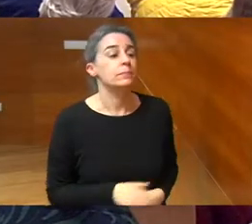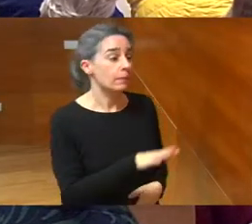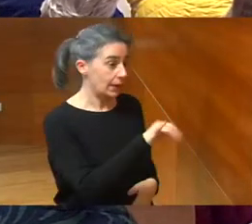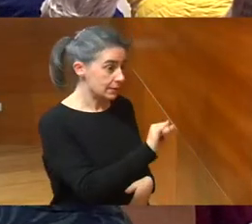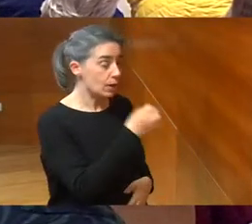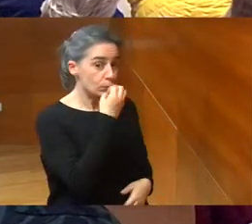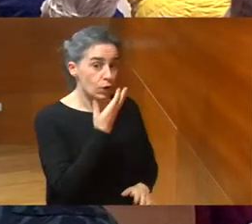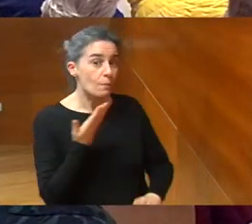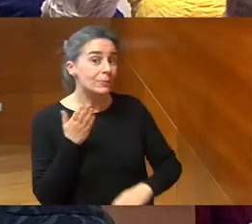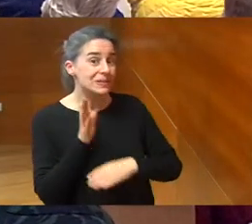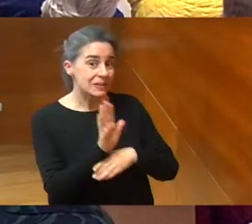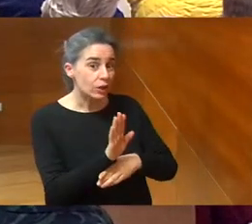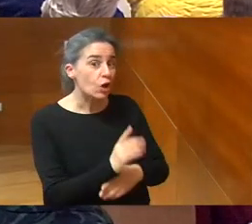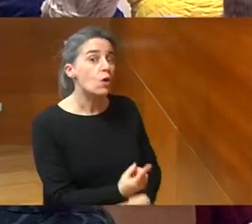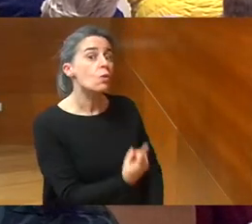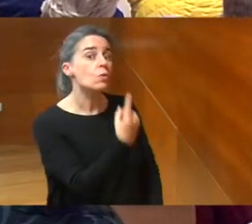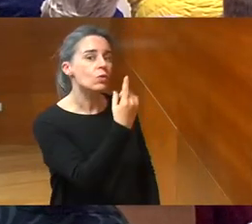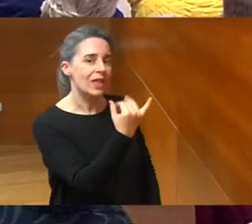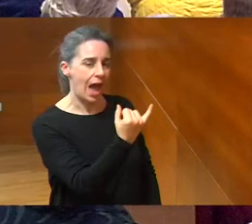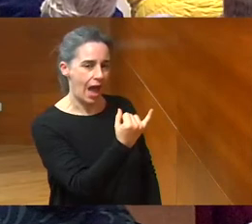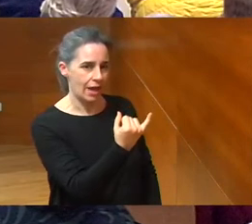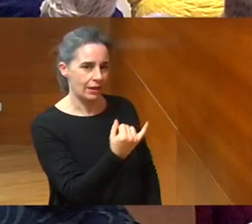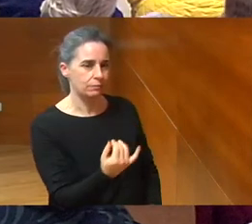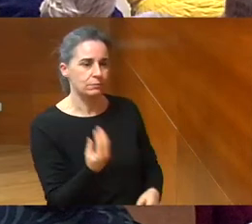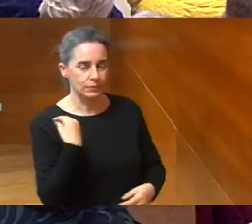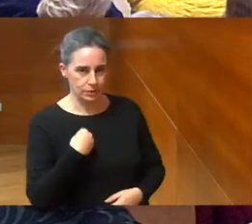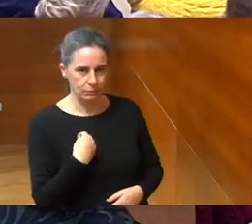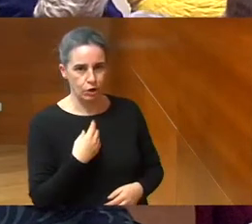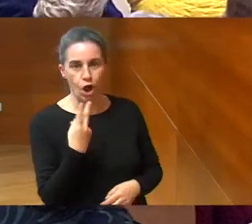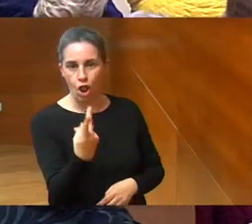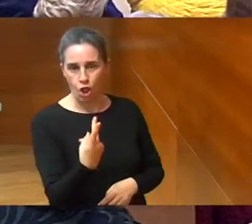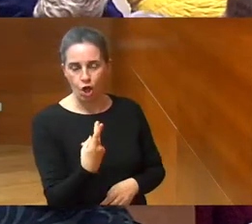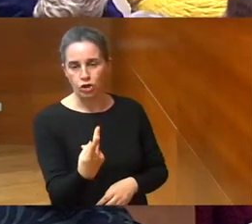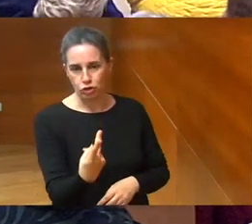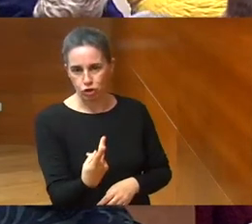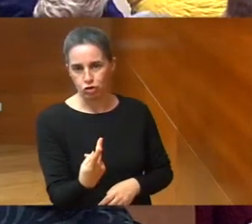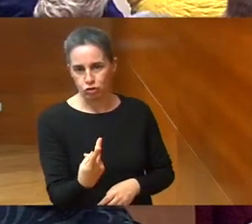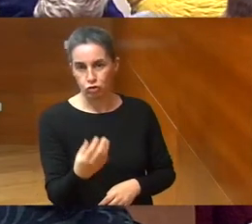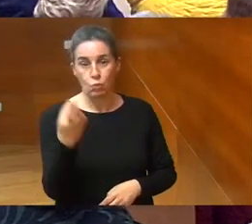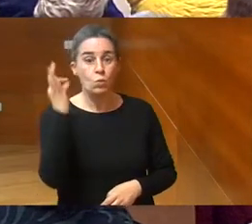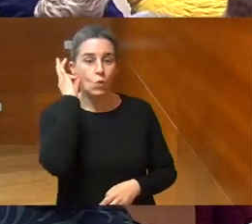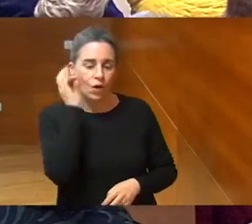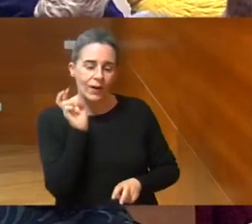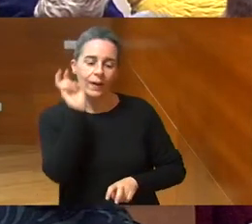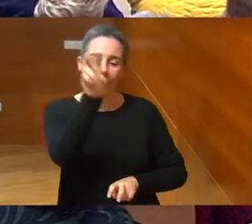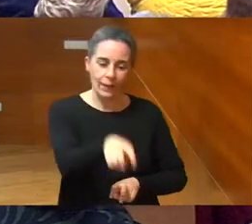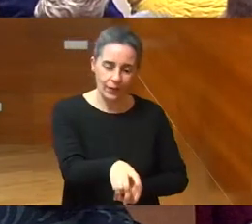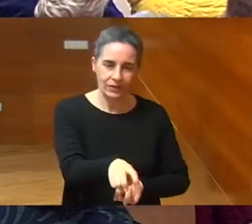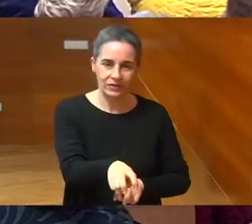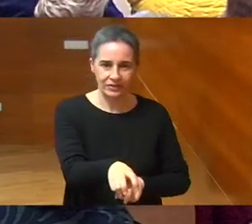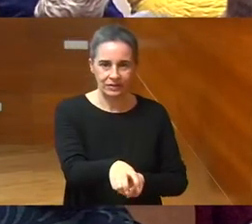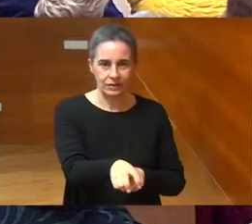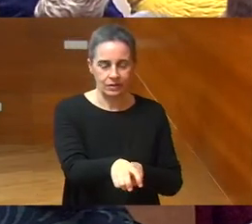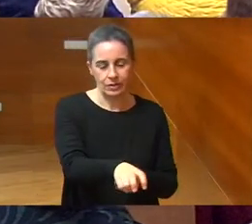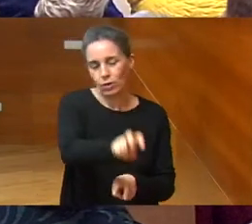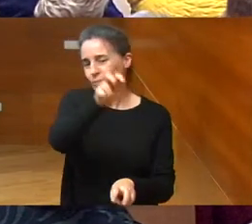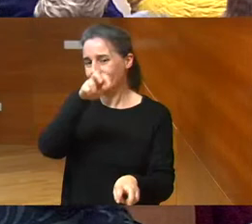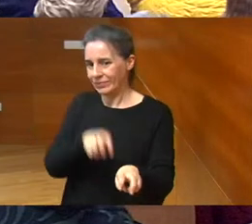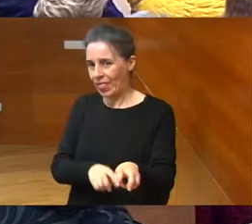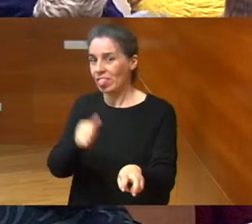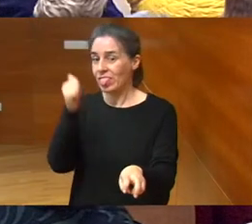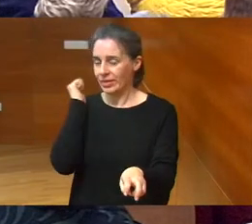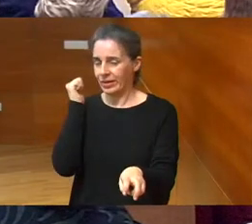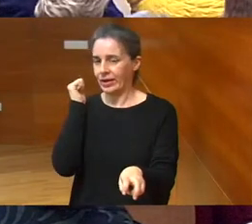bueno aparece si vais detrás vamos douse Sí sí pero él la dice diante pero quiero decir que